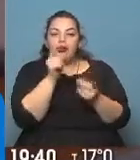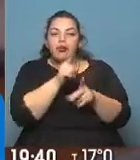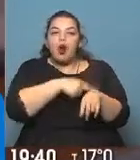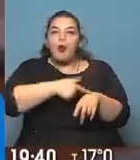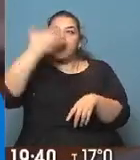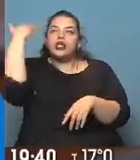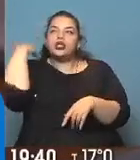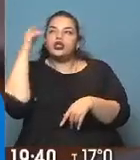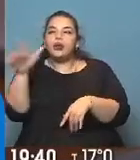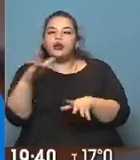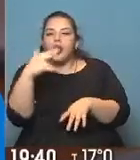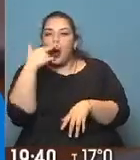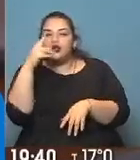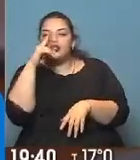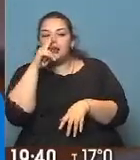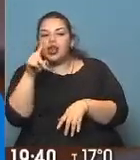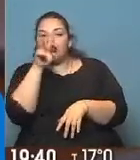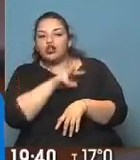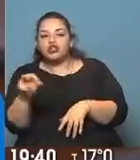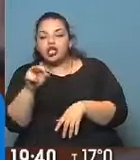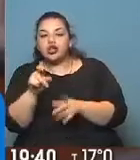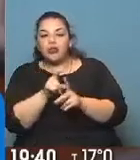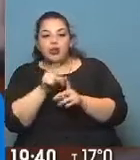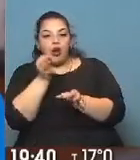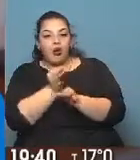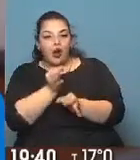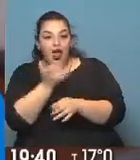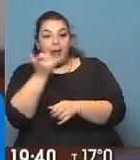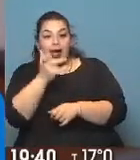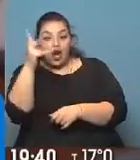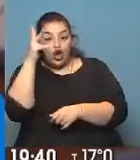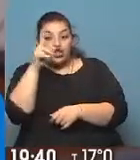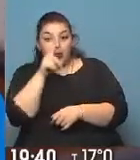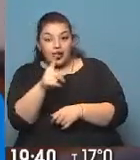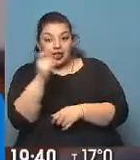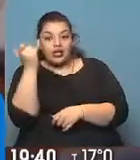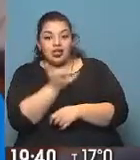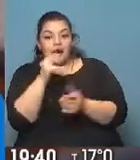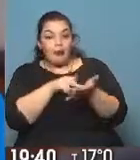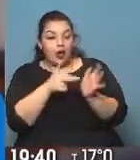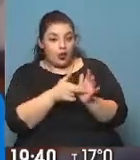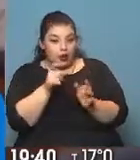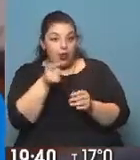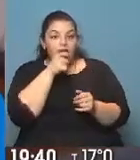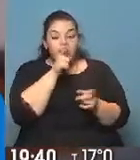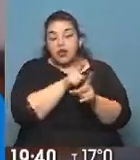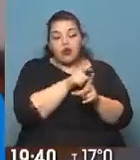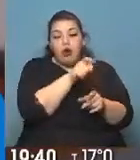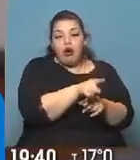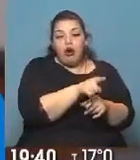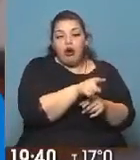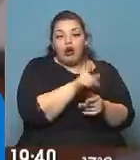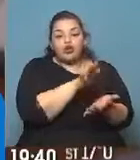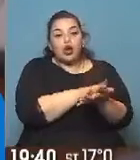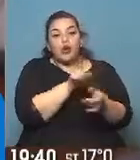momento que sobre 11 mil 283 edificios había 8.000 que tenían algún tipo de problema que podía ir desde cuestiones leves